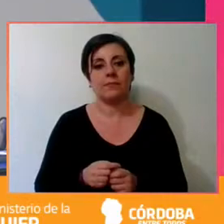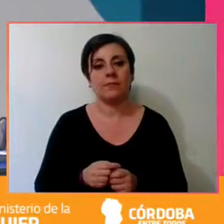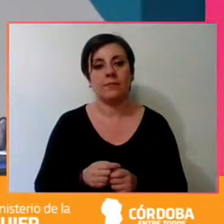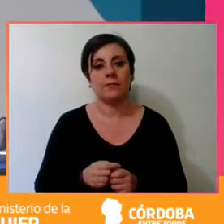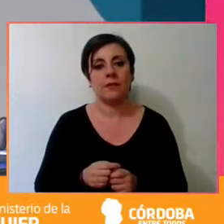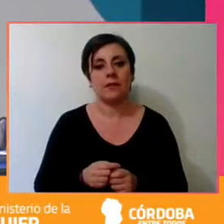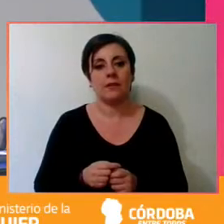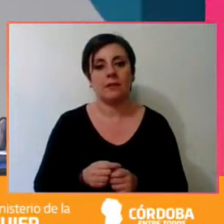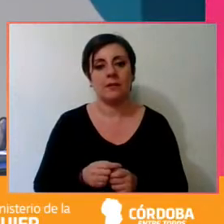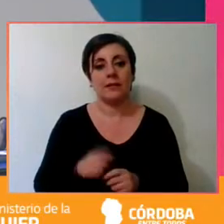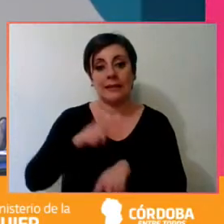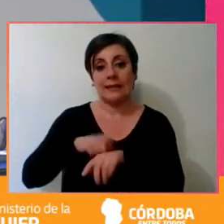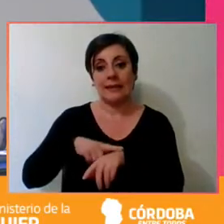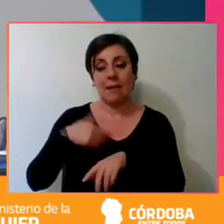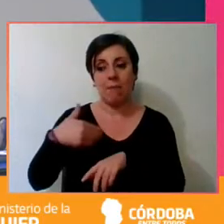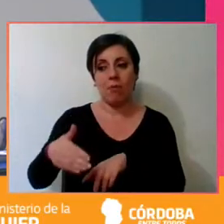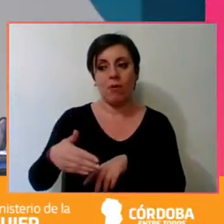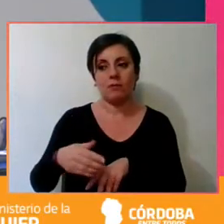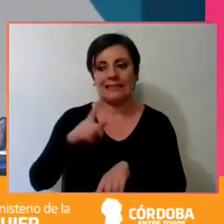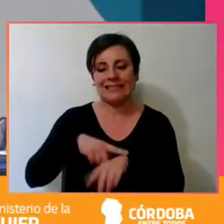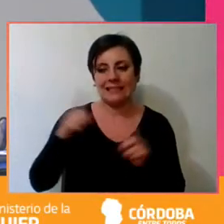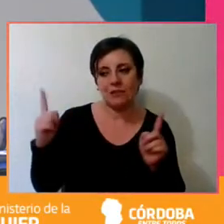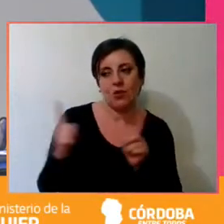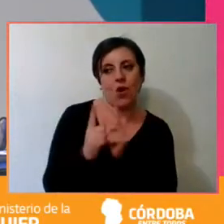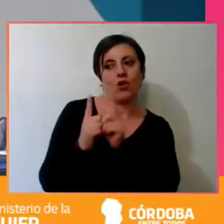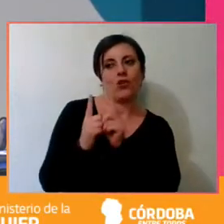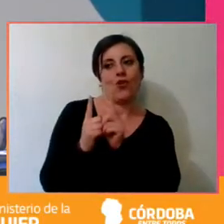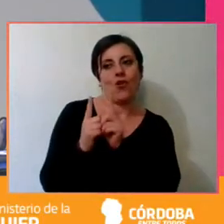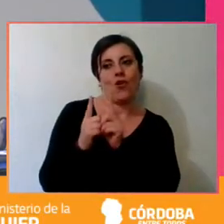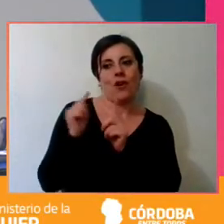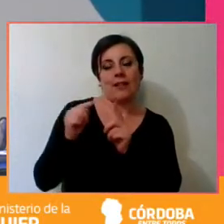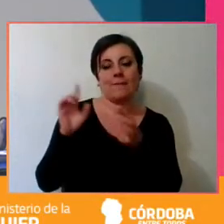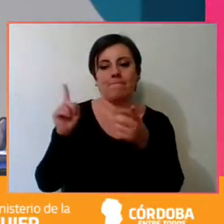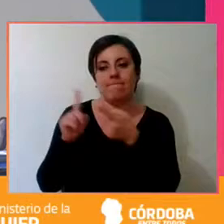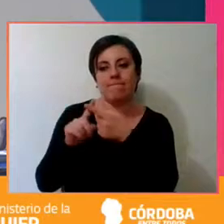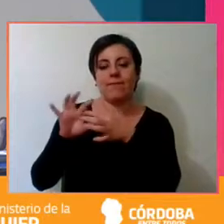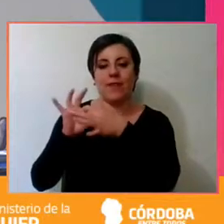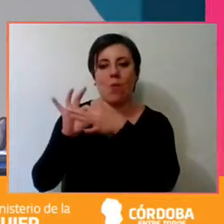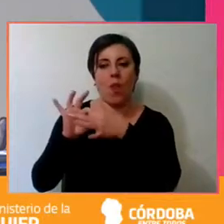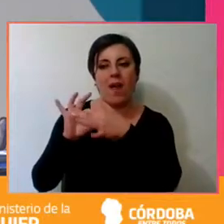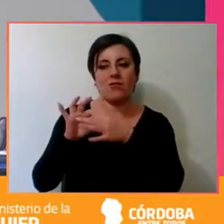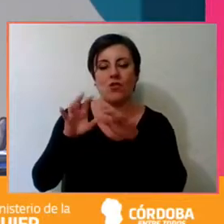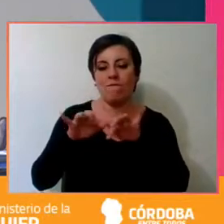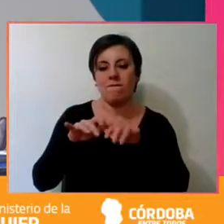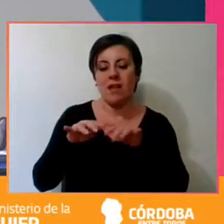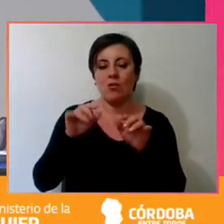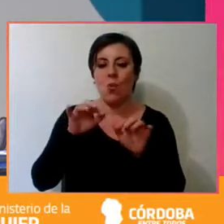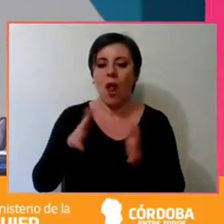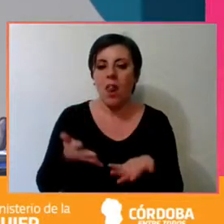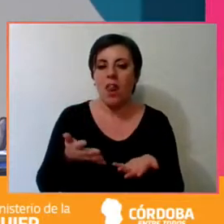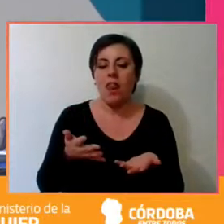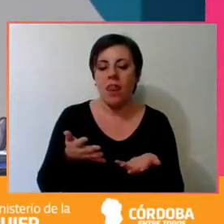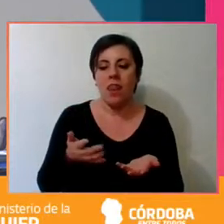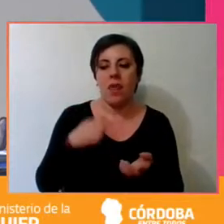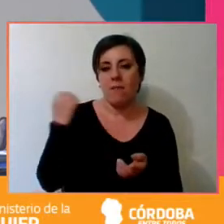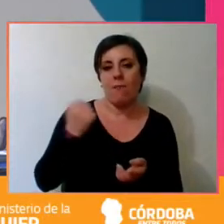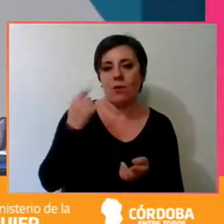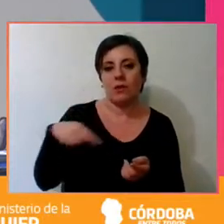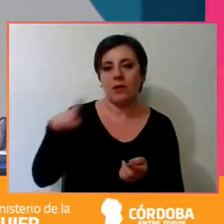el tiempo siempre es escaso en este tipo de vinculación virtual. Es muy importante que puedan acompañar todo